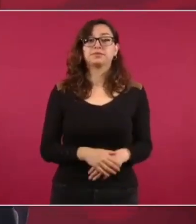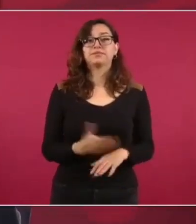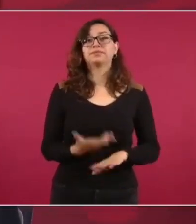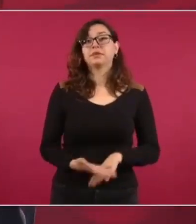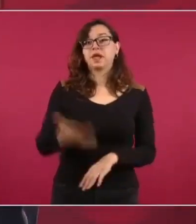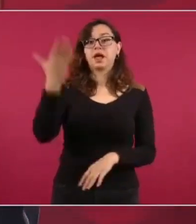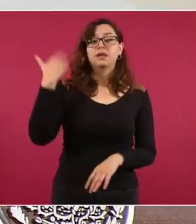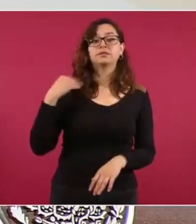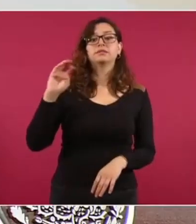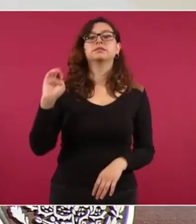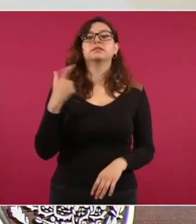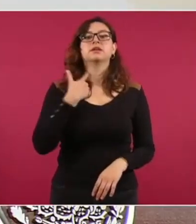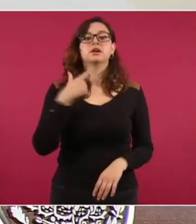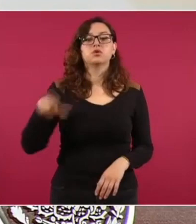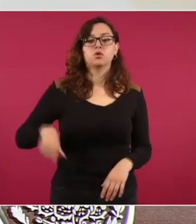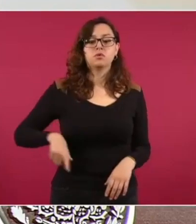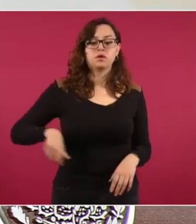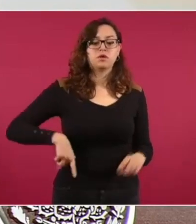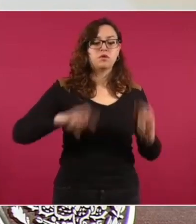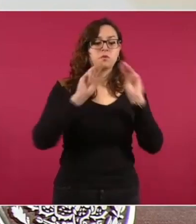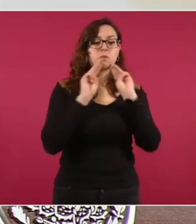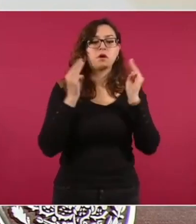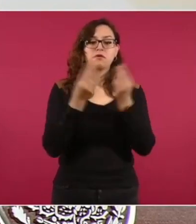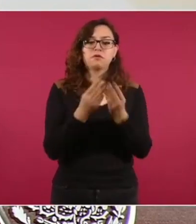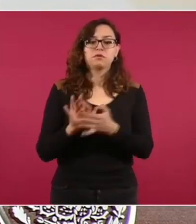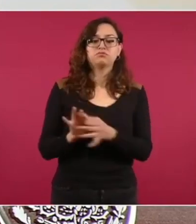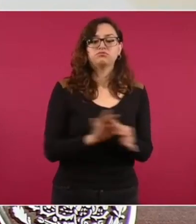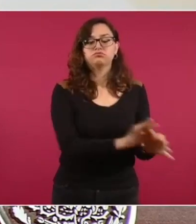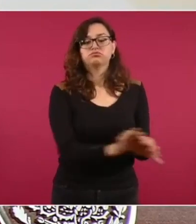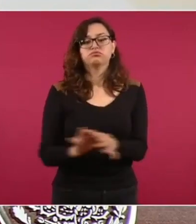con las autoridades.